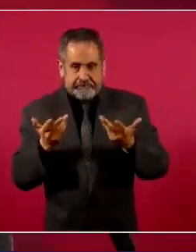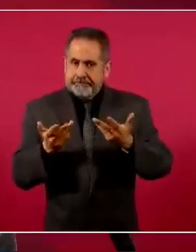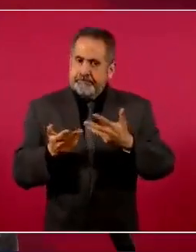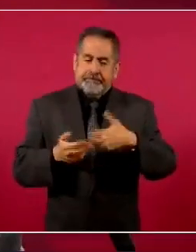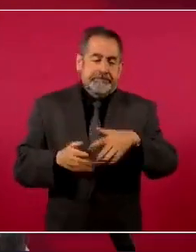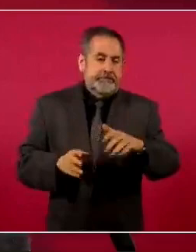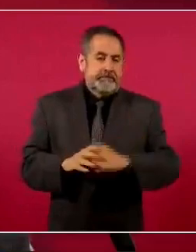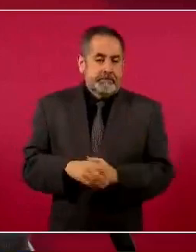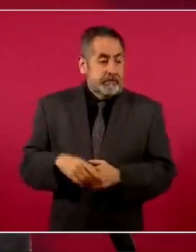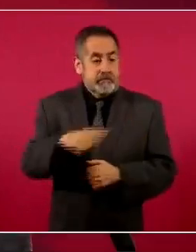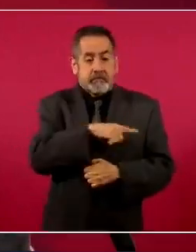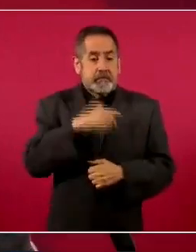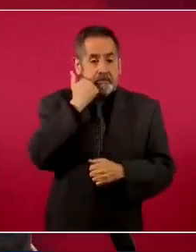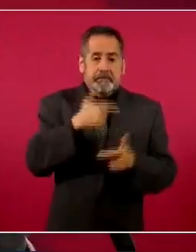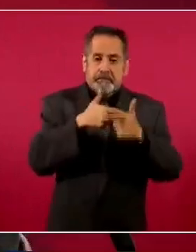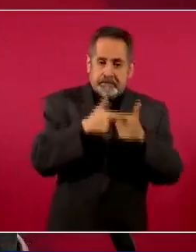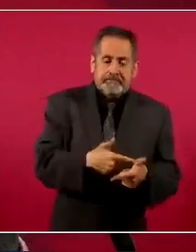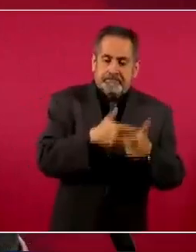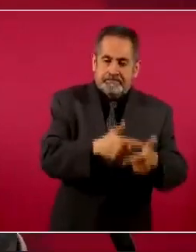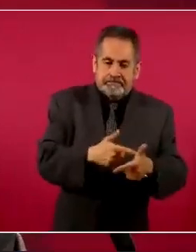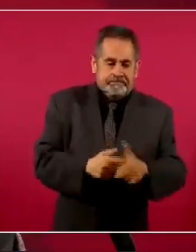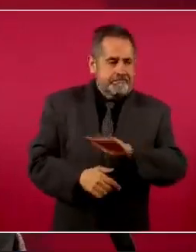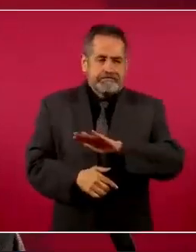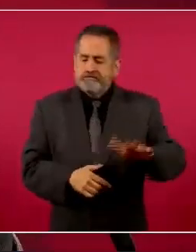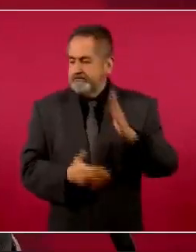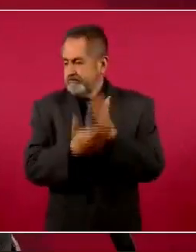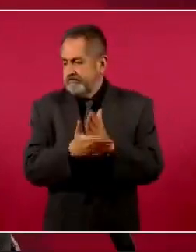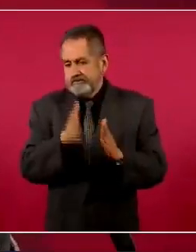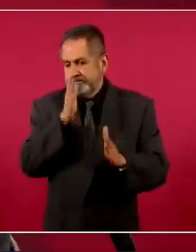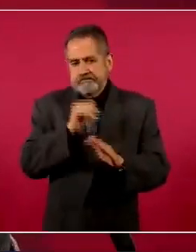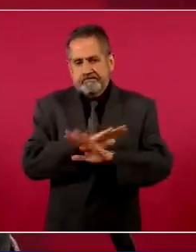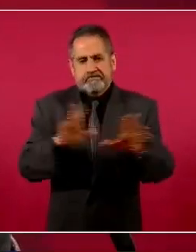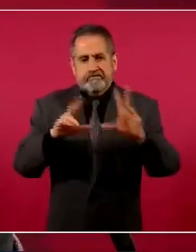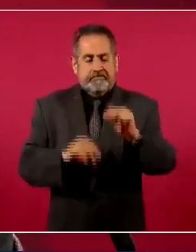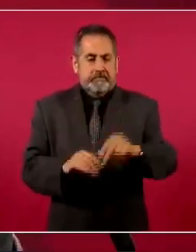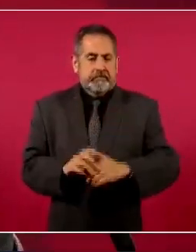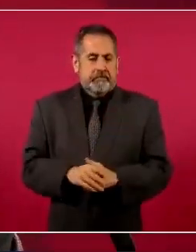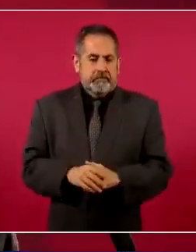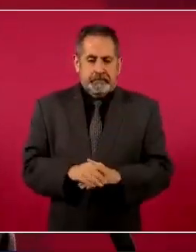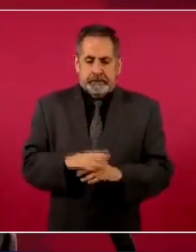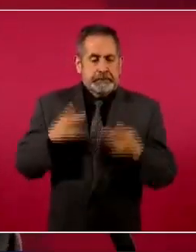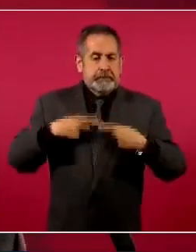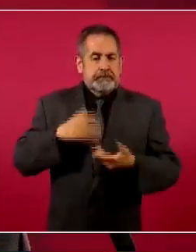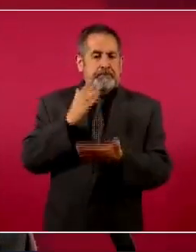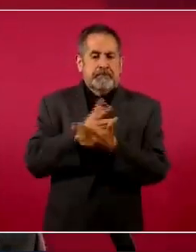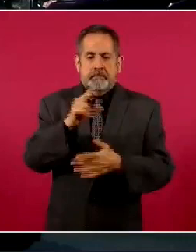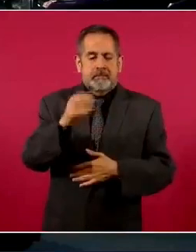y quieren seguir con lo mismo, nada más que ya no se puede, ya la gente